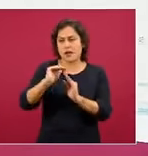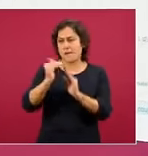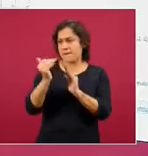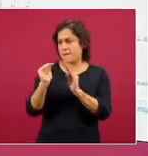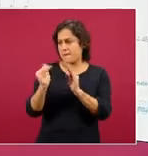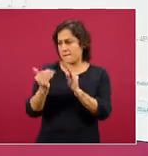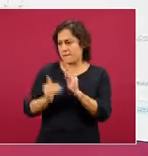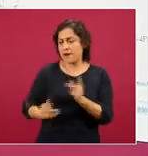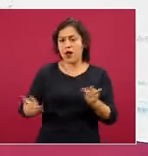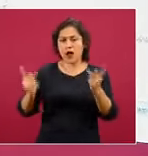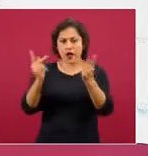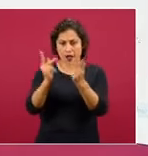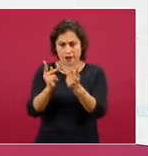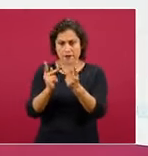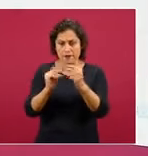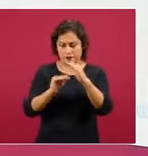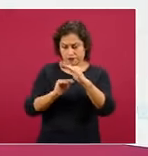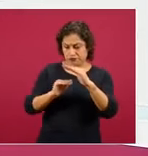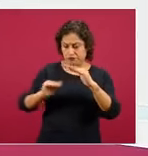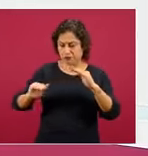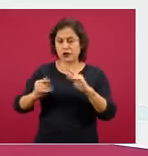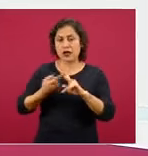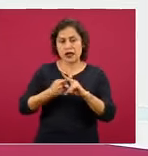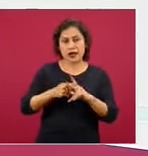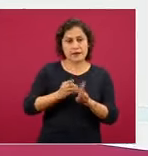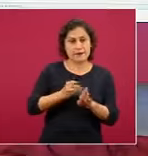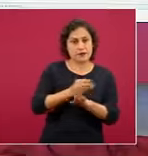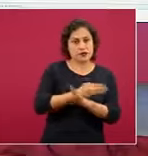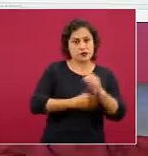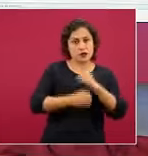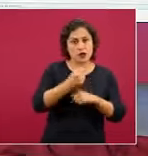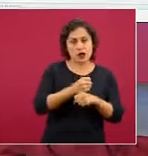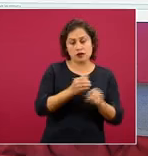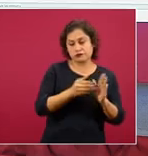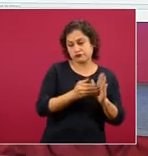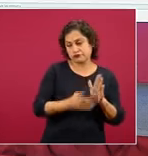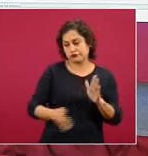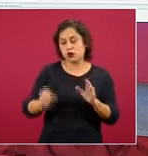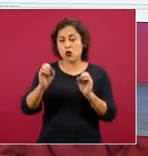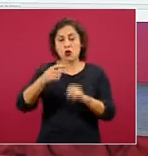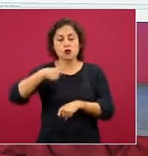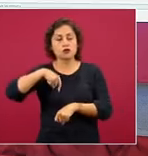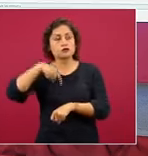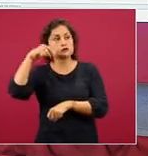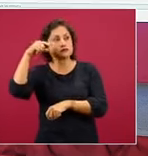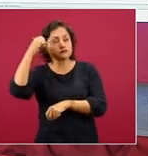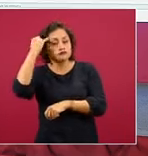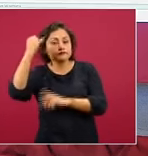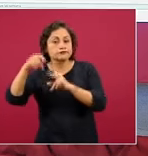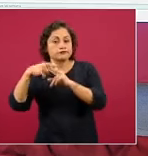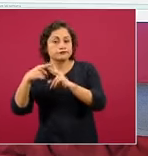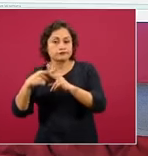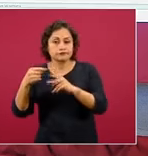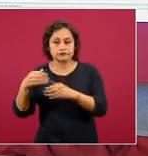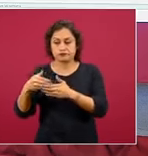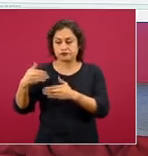muy parecido, ya sea de donde partió en el año o a lo esperado de los últimos 5 años. La siguiente, por